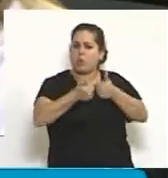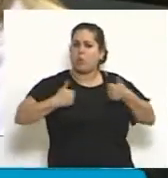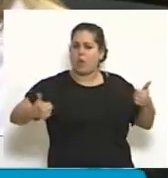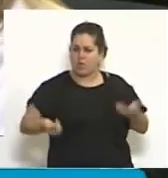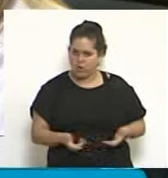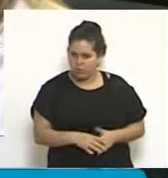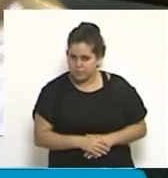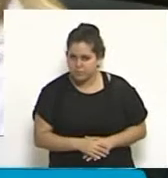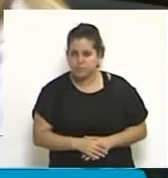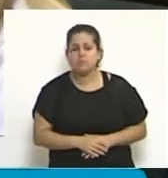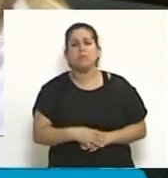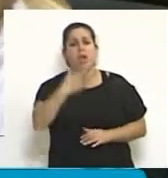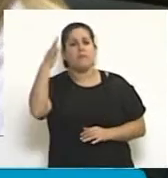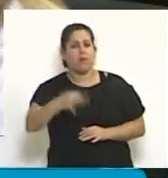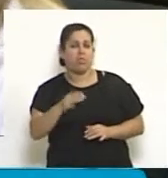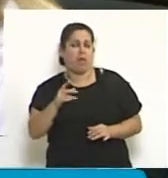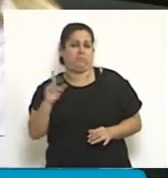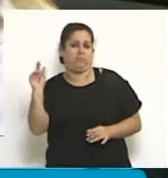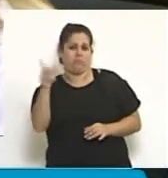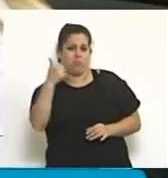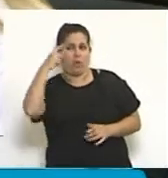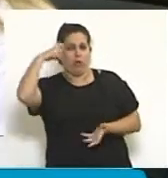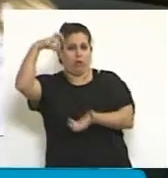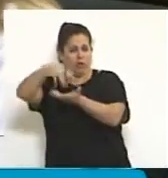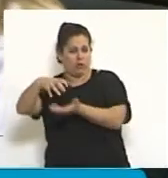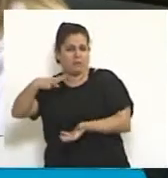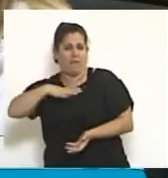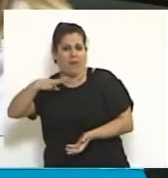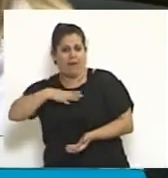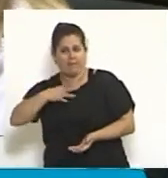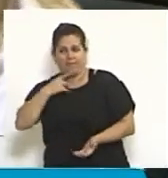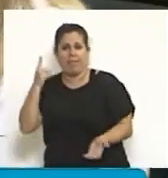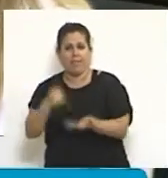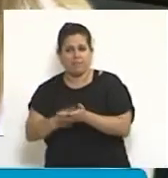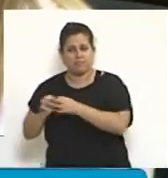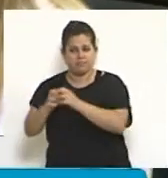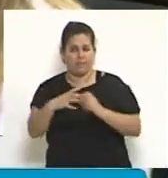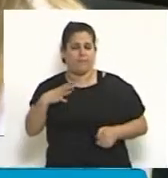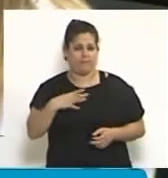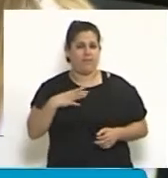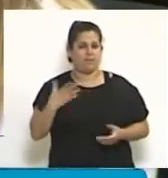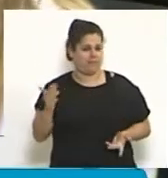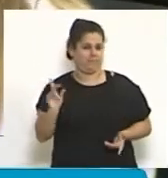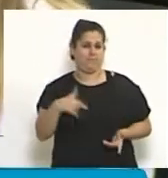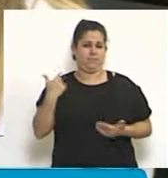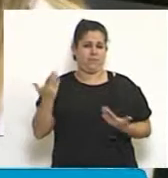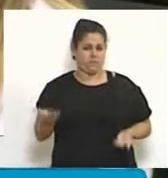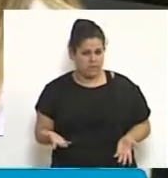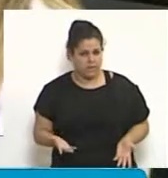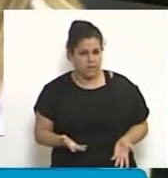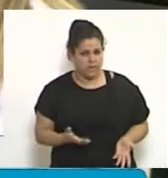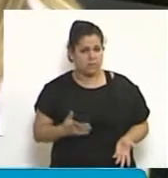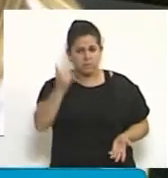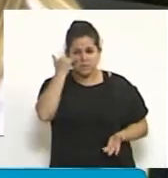Es impensable que nuestro Congreso no esté en condiciones de debatir esto, que además ya ha sido puesto